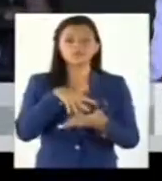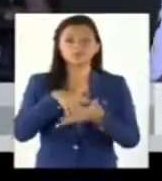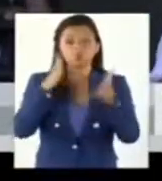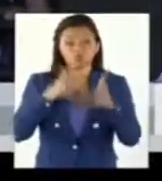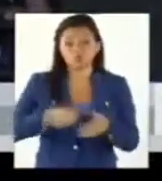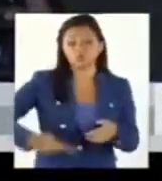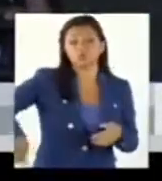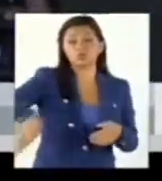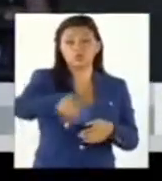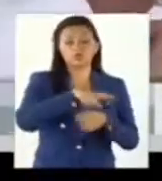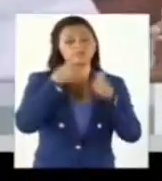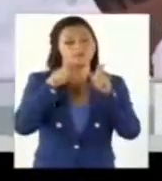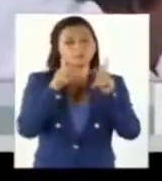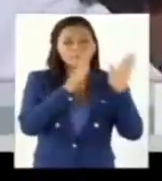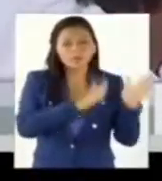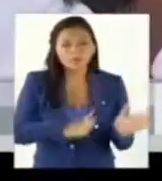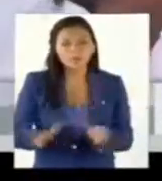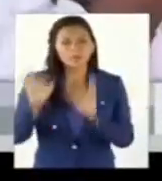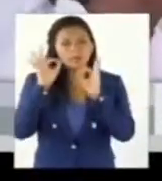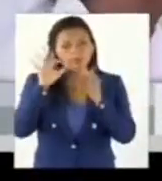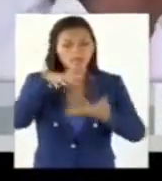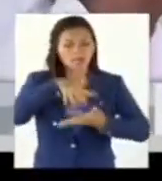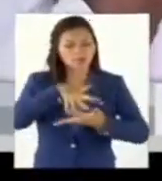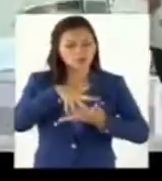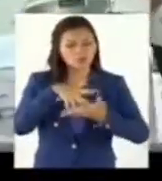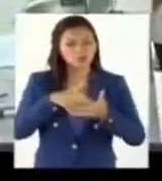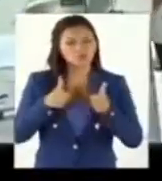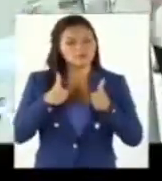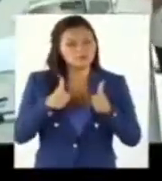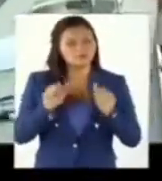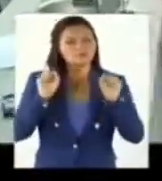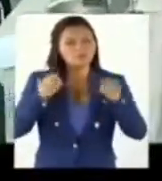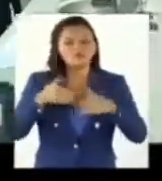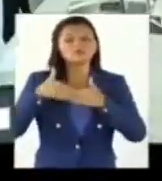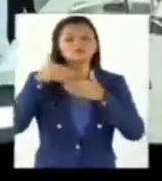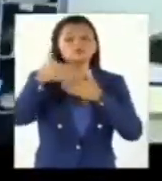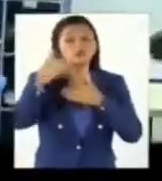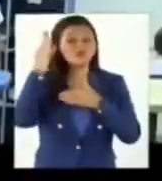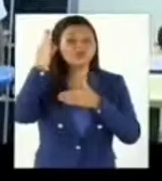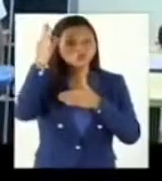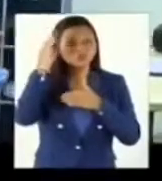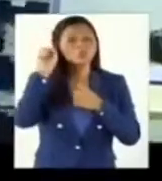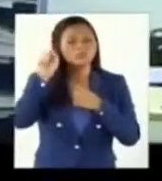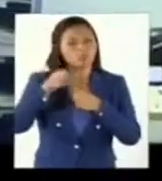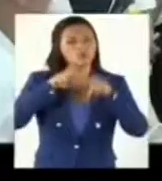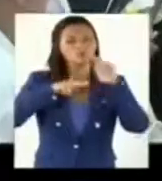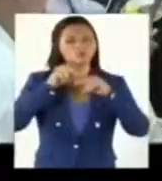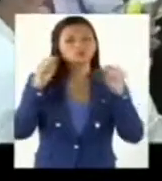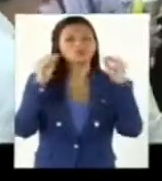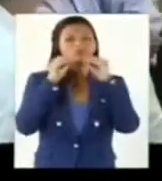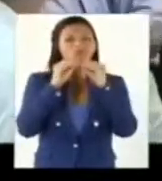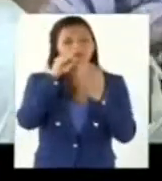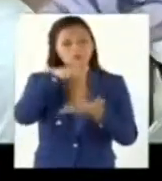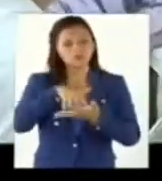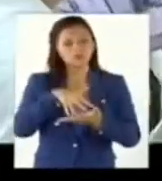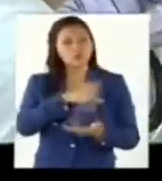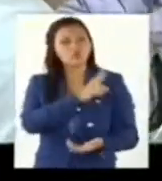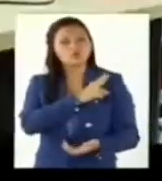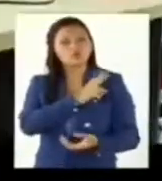a los estudiantes de la unidad educativa a prepararse con excelencia para que puedan, a mediano plazo, continuar con